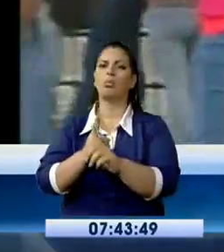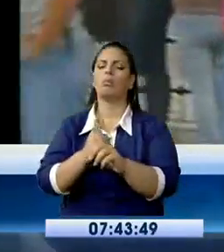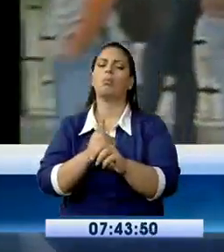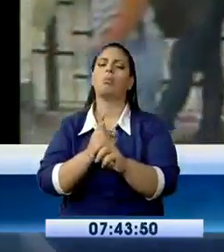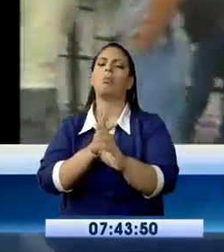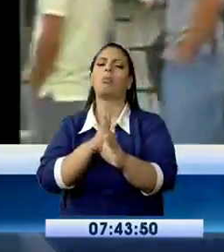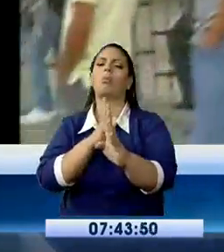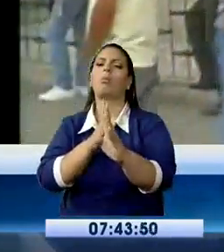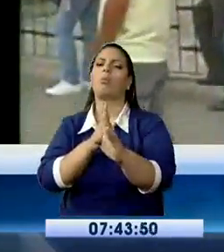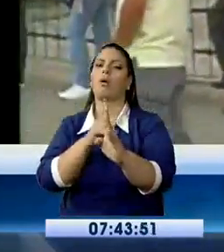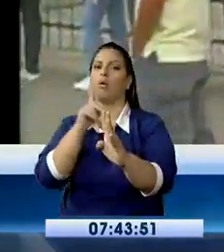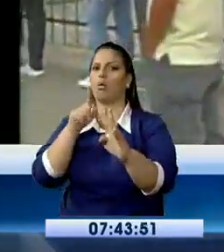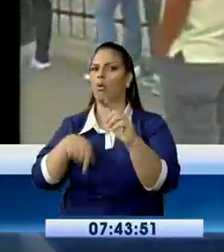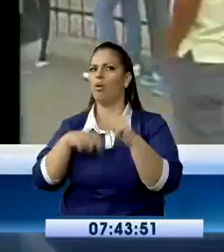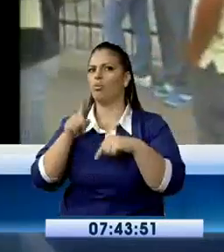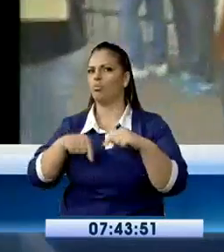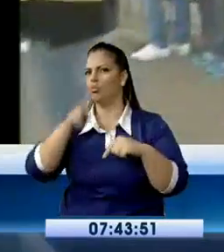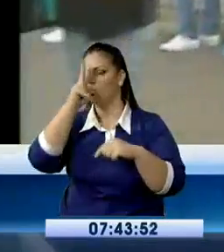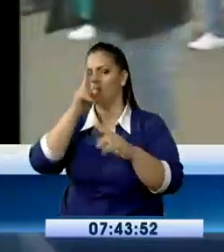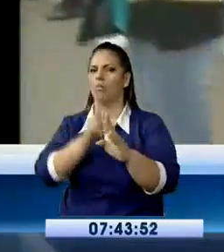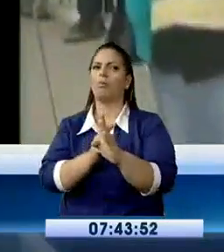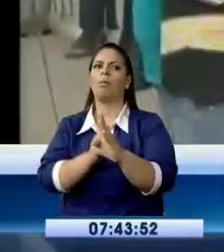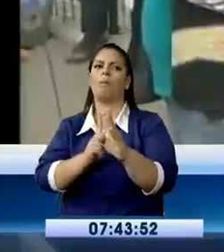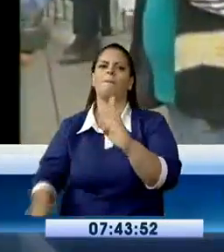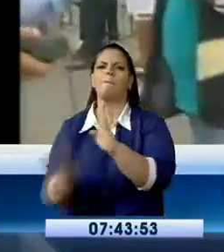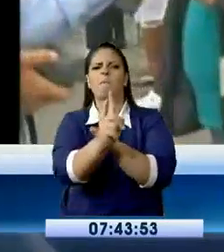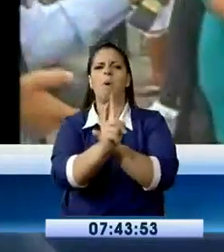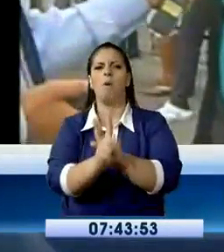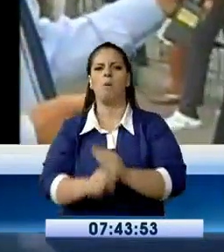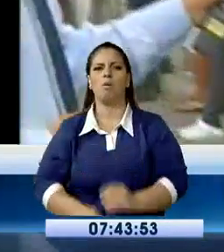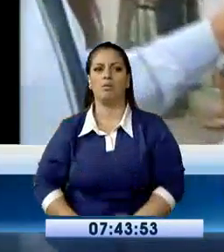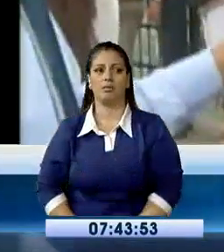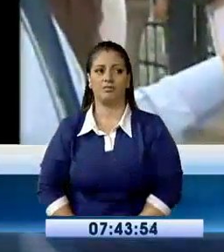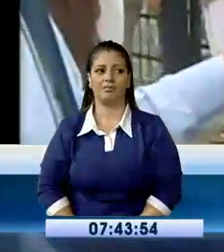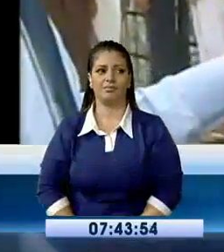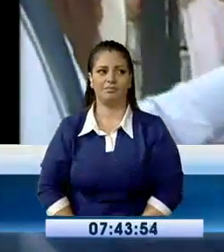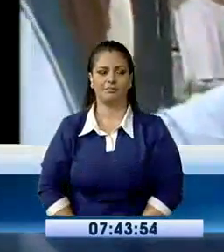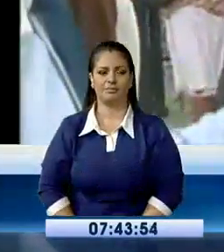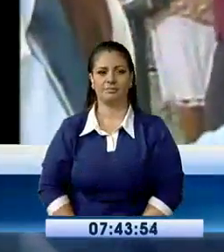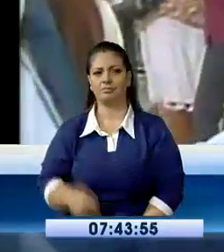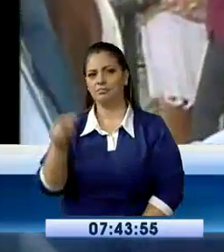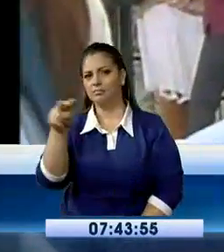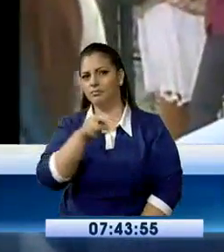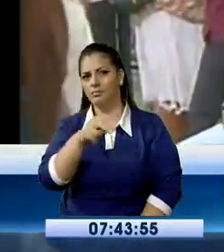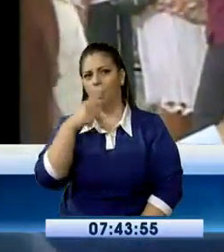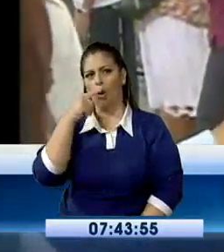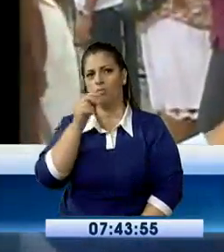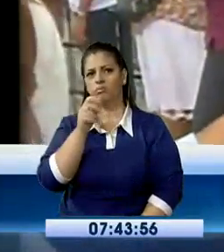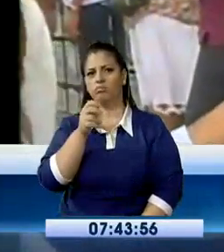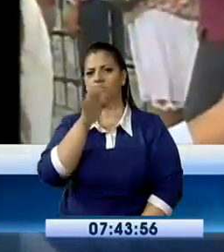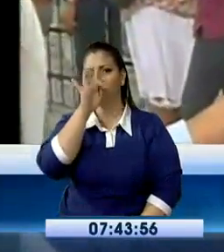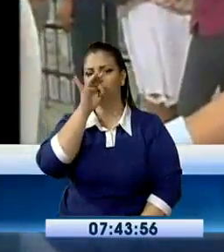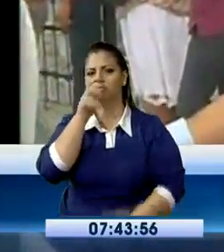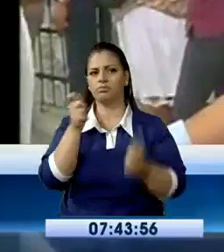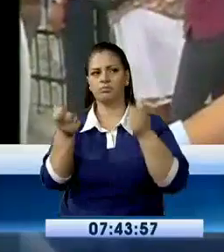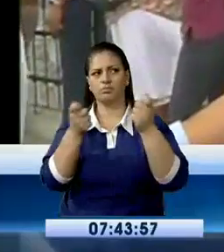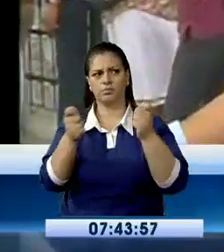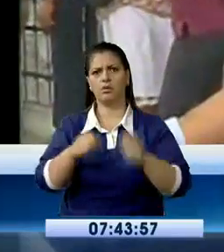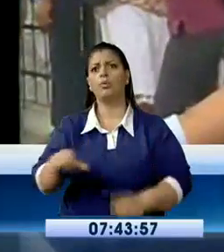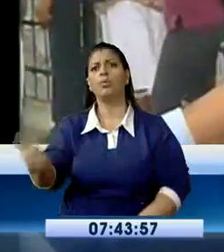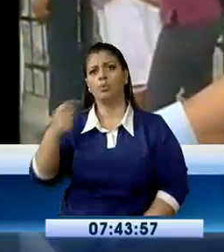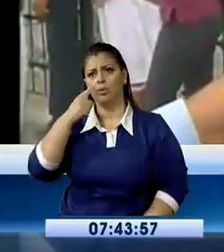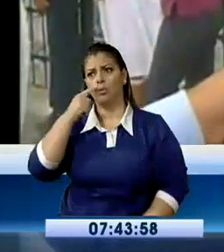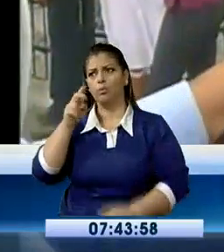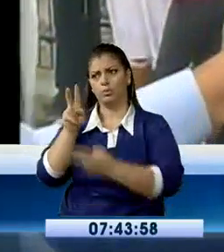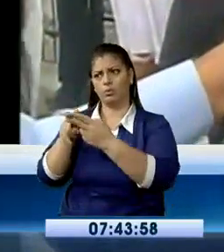un agente de la ATM? Sí, también un señor que controla aquí también, que ahorita no lo veo, pero él está controlando